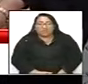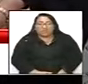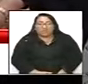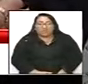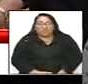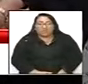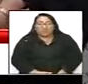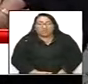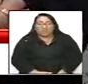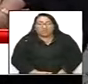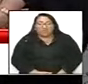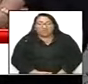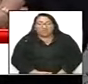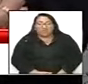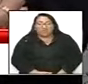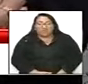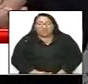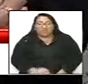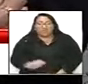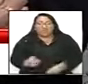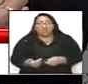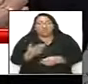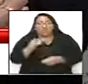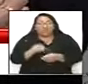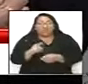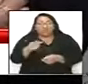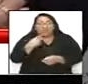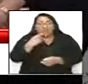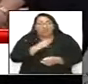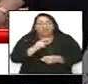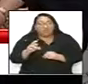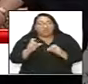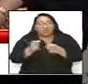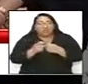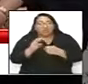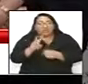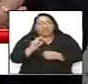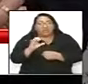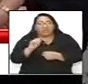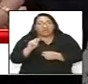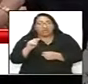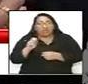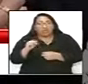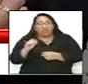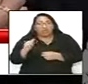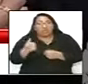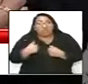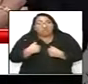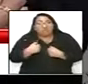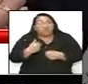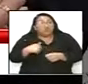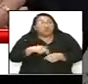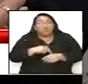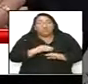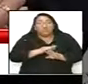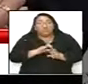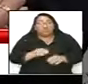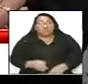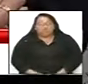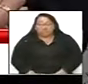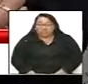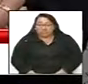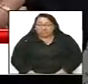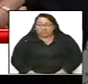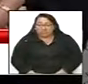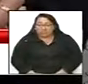Sí, nuevamente, esa es una denuncia que hace la congresista Violeta Toma. Nosotros no tenemos tampoco